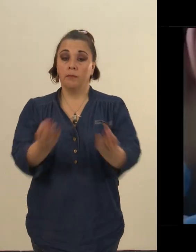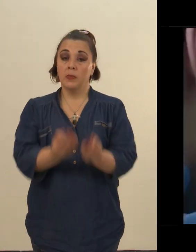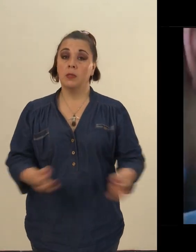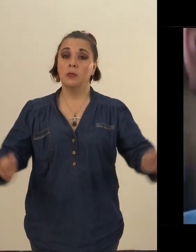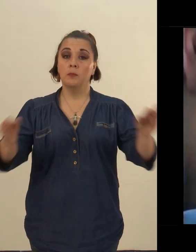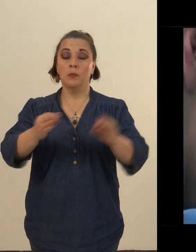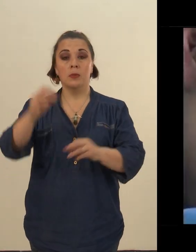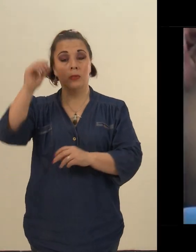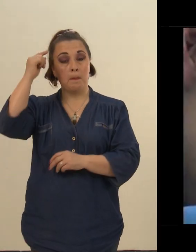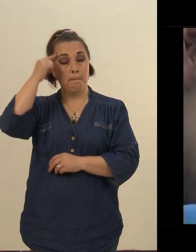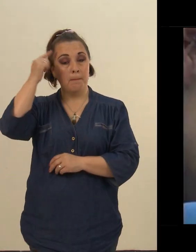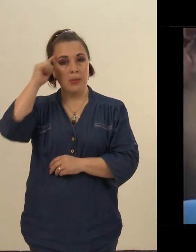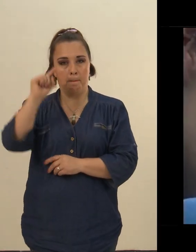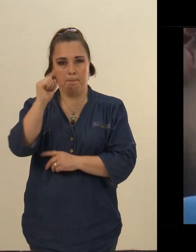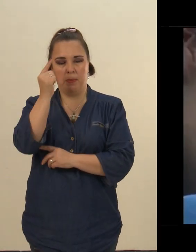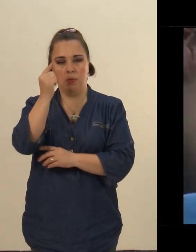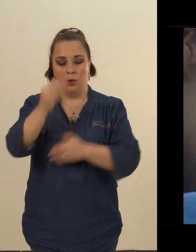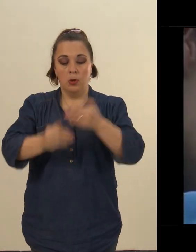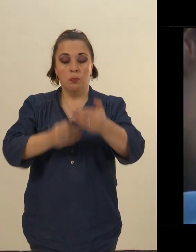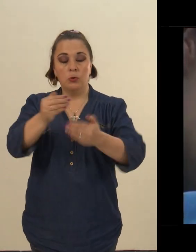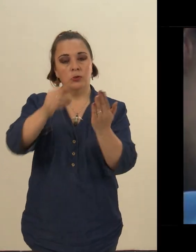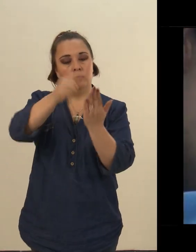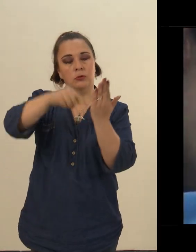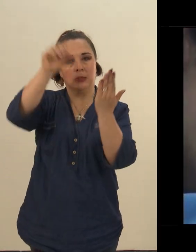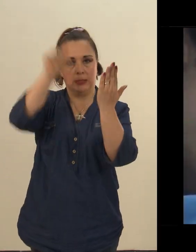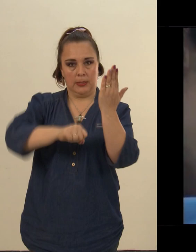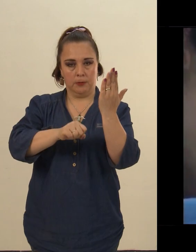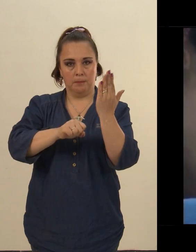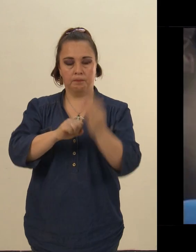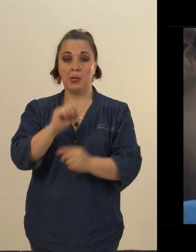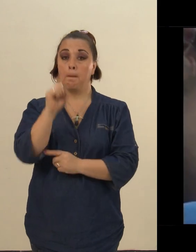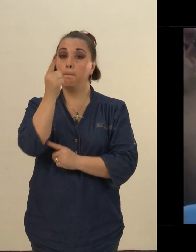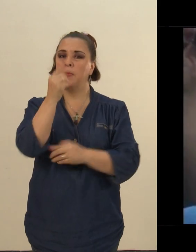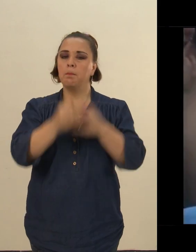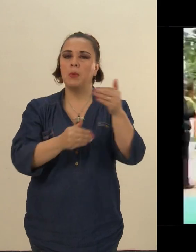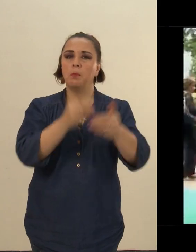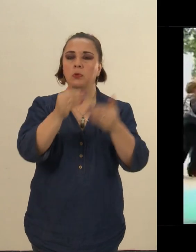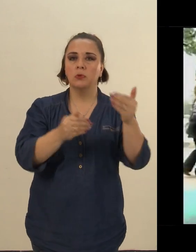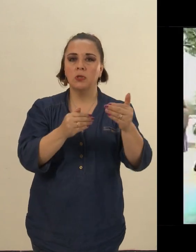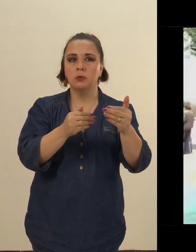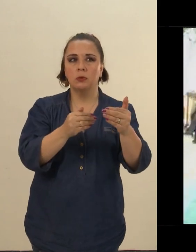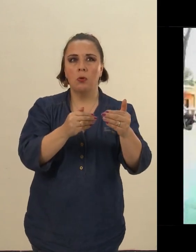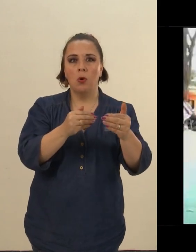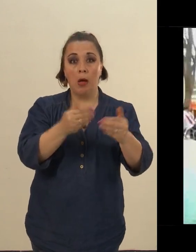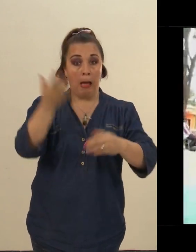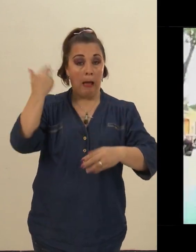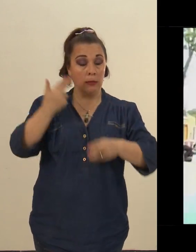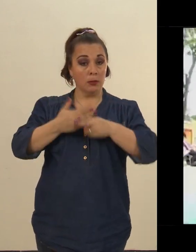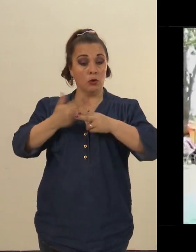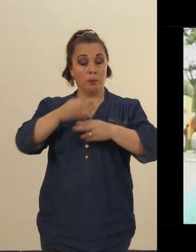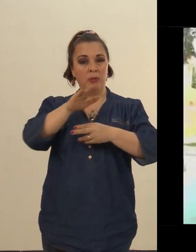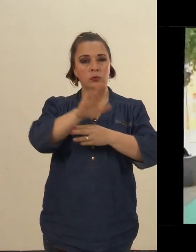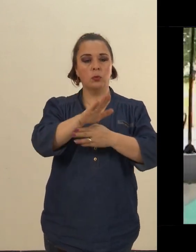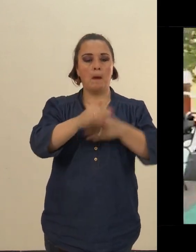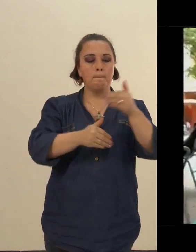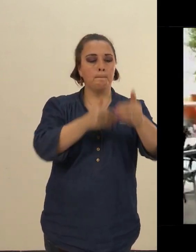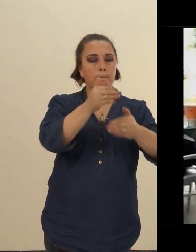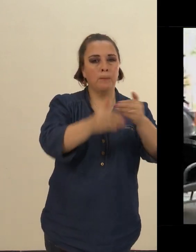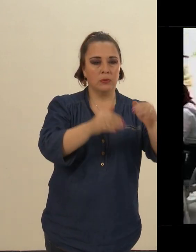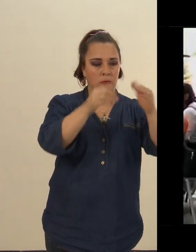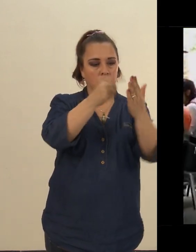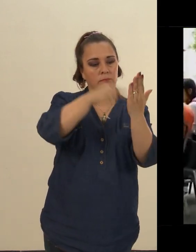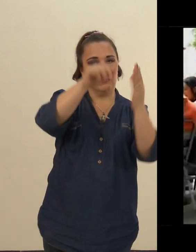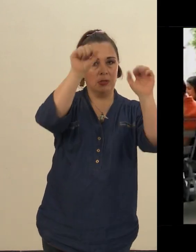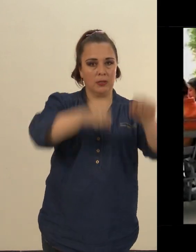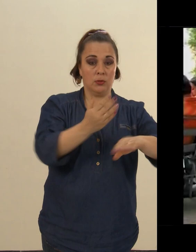Es importante situarnos primero en los procesos de acreditación. El primer proceso de acreditación, que en esa época era el proceso de